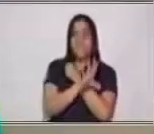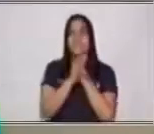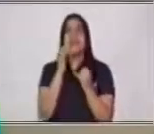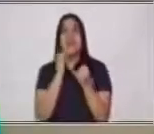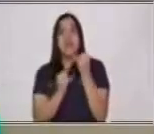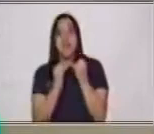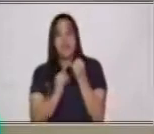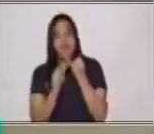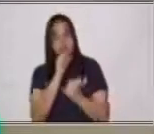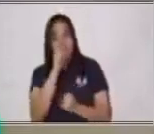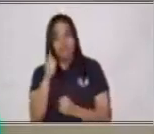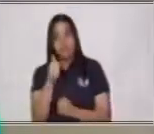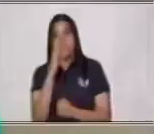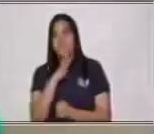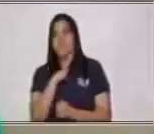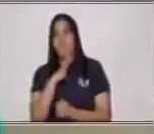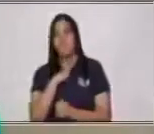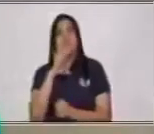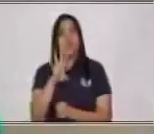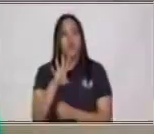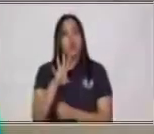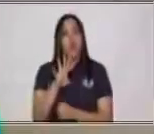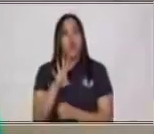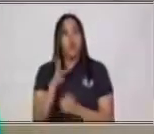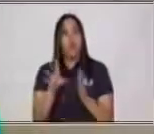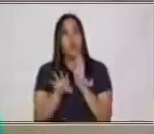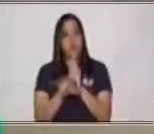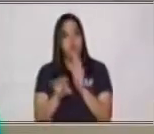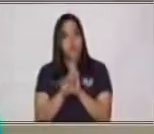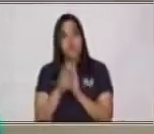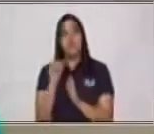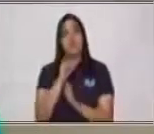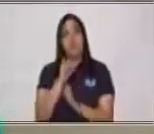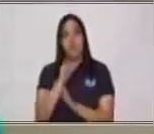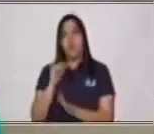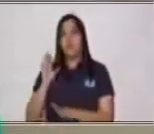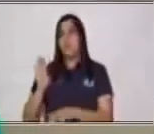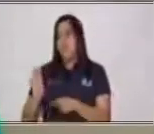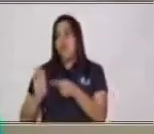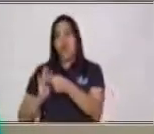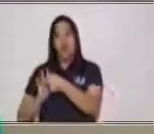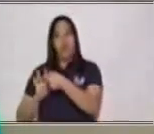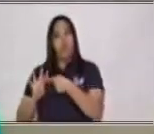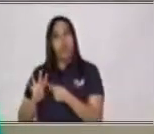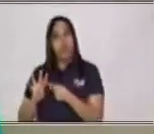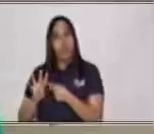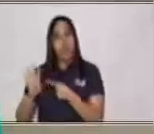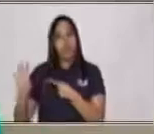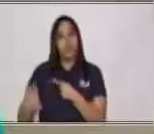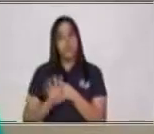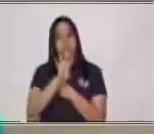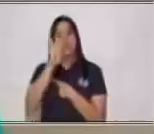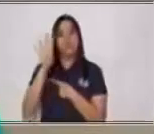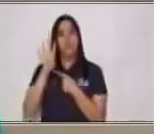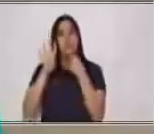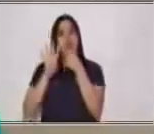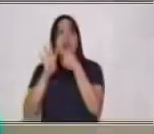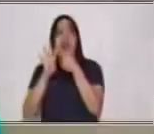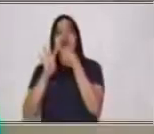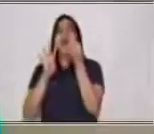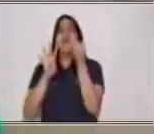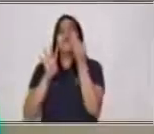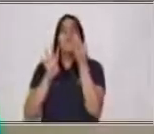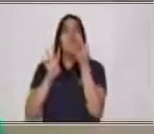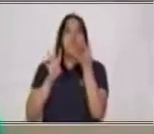último, tenemos base, exponente. El exponente nos dice cuántas veces se